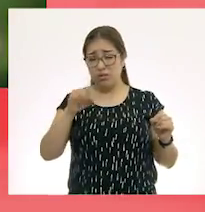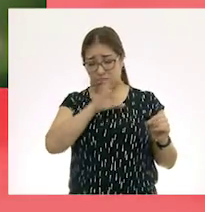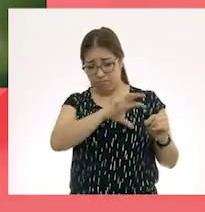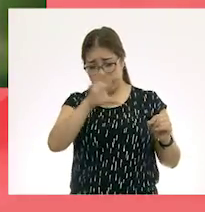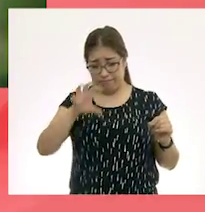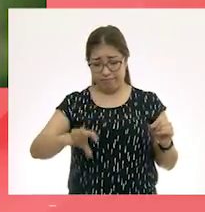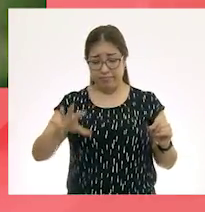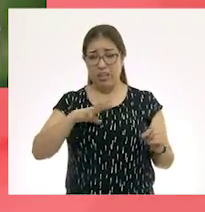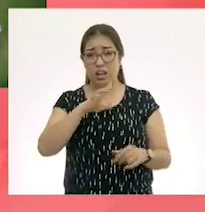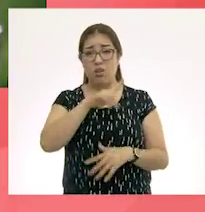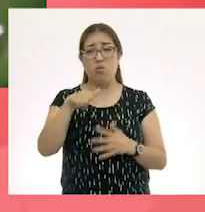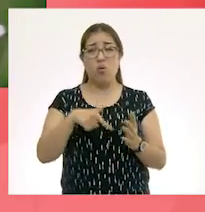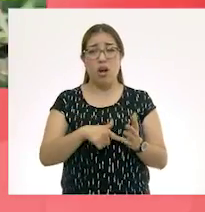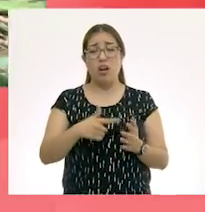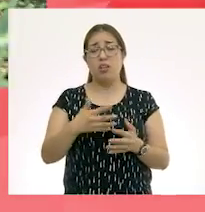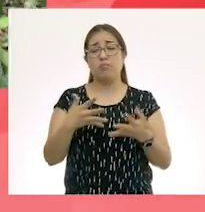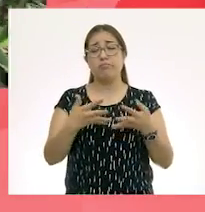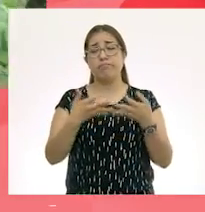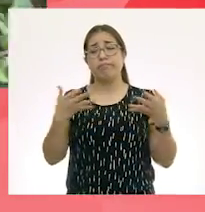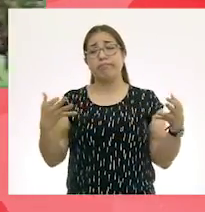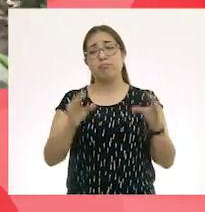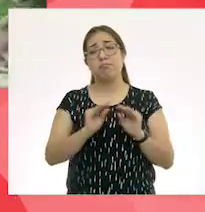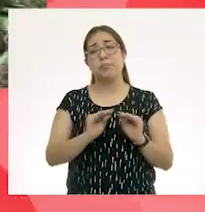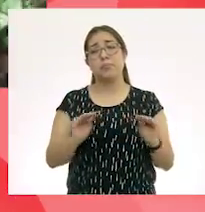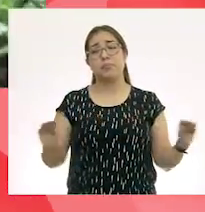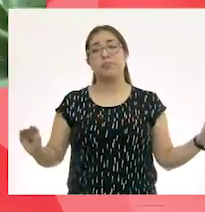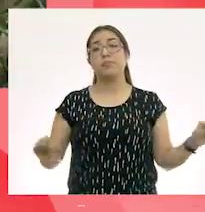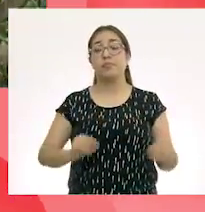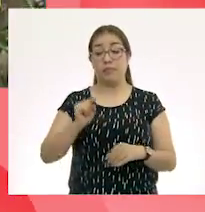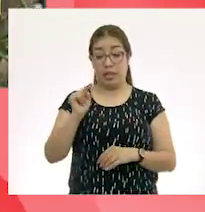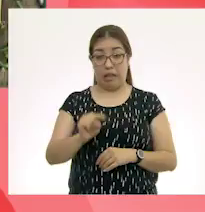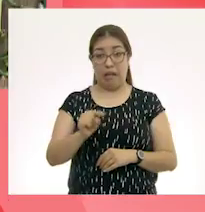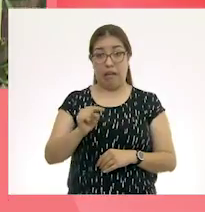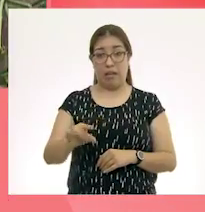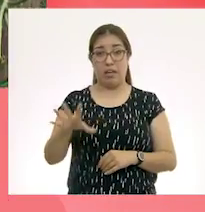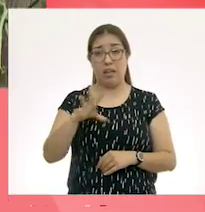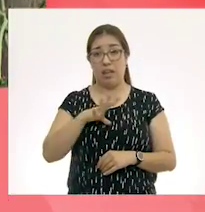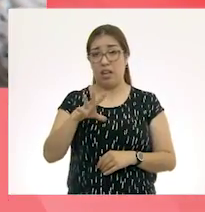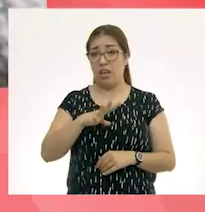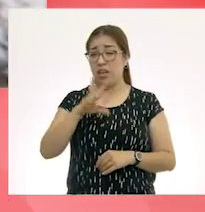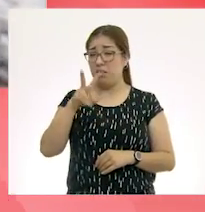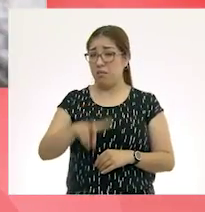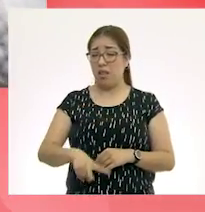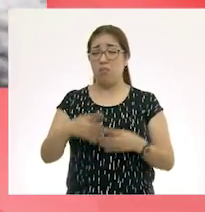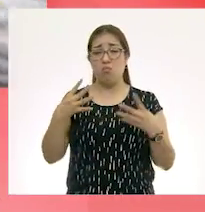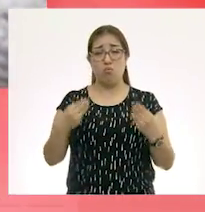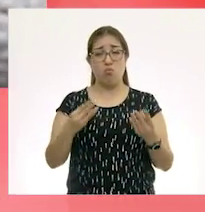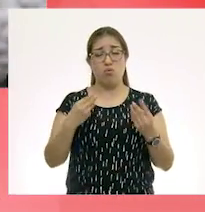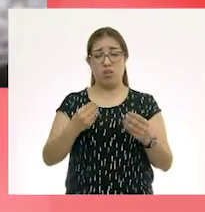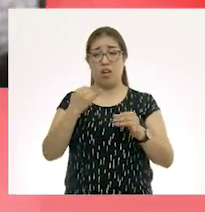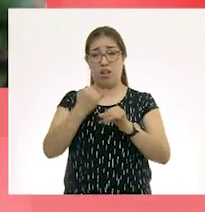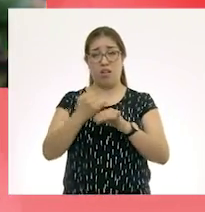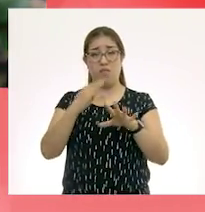y semiáridas. Aquí hay un banco de datos,